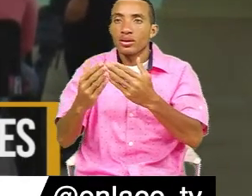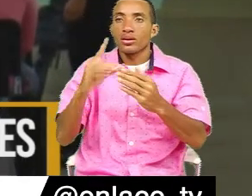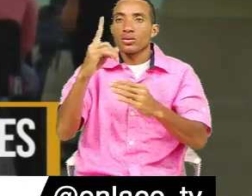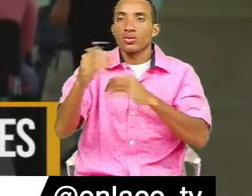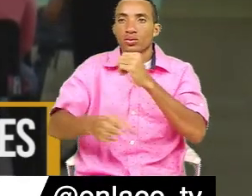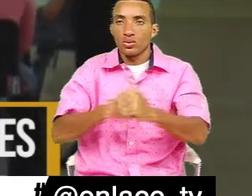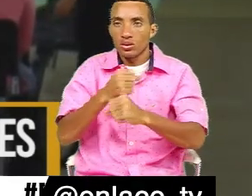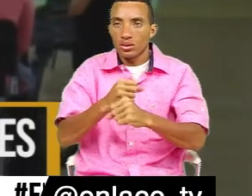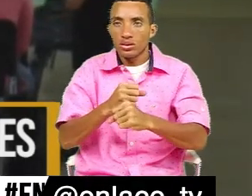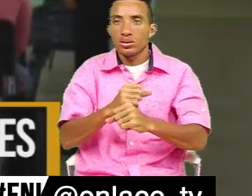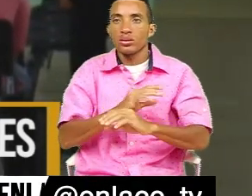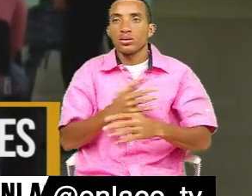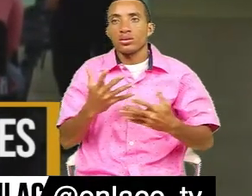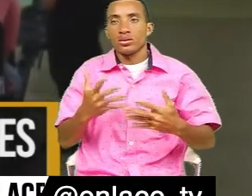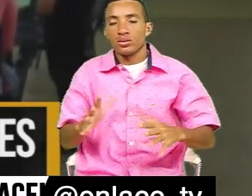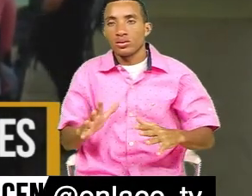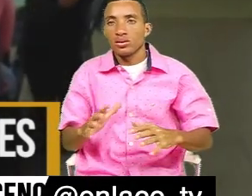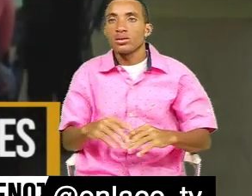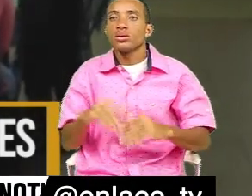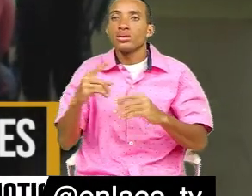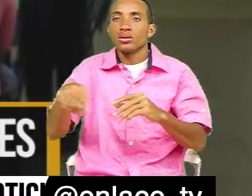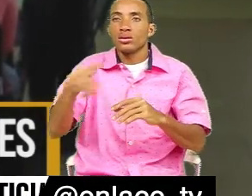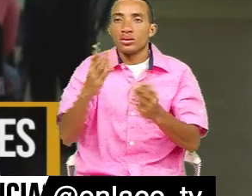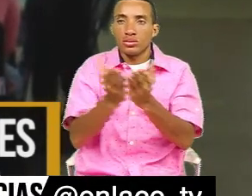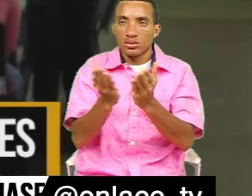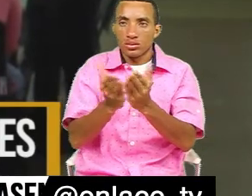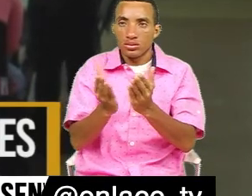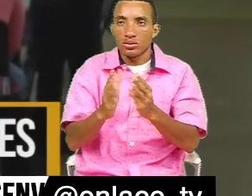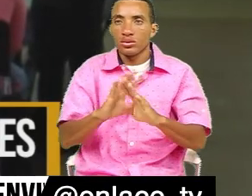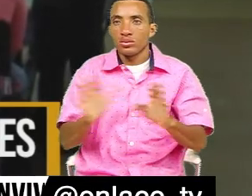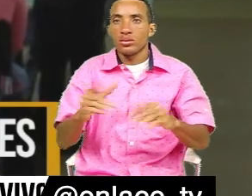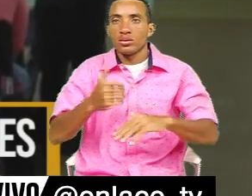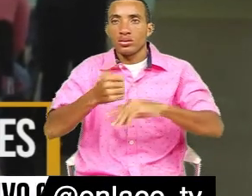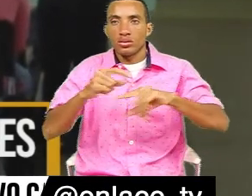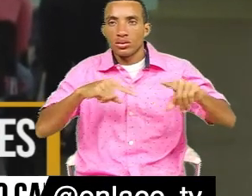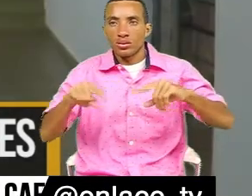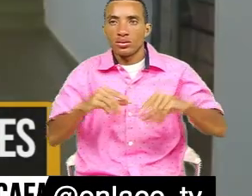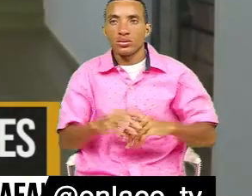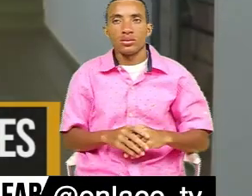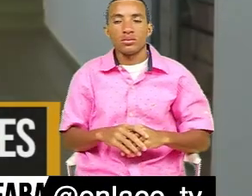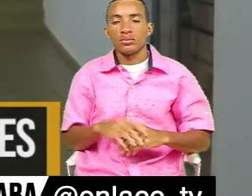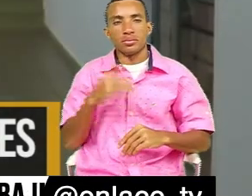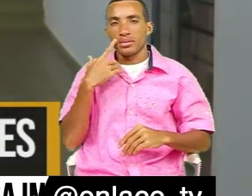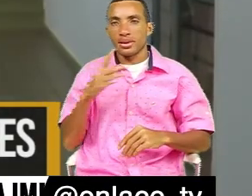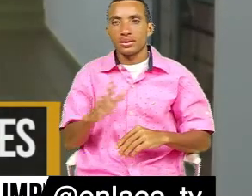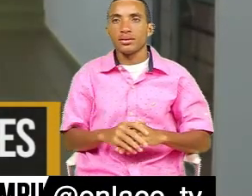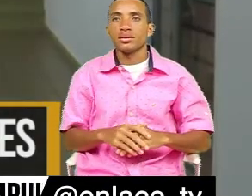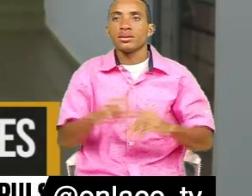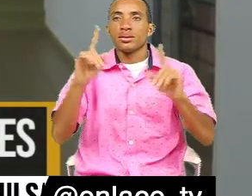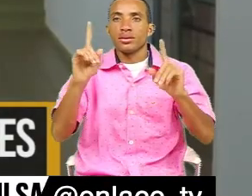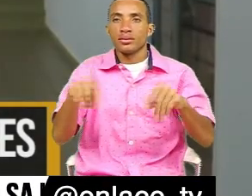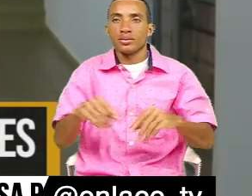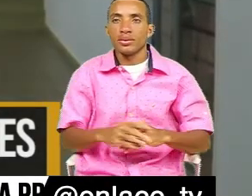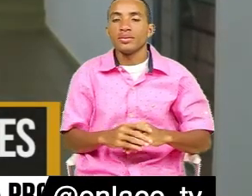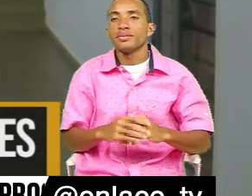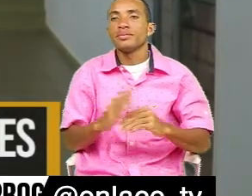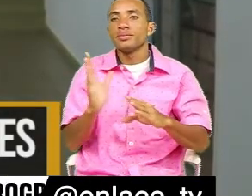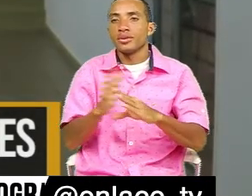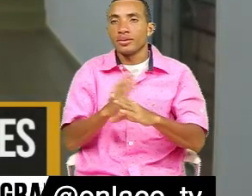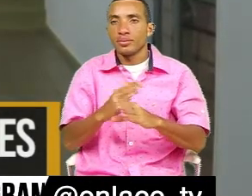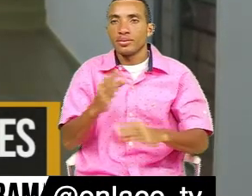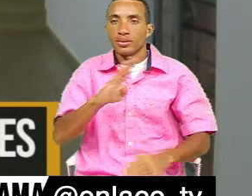quiere ser recibido, no quiere ser dado a los estudiantes y mucho menos a los rectores, lo cual no me parece justo. Bueno, está pasando también por un problema en la que la